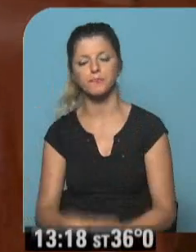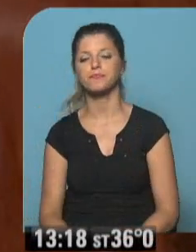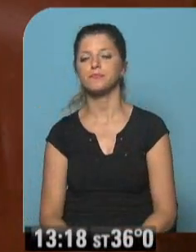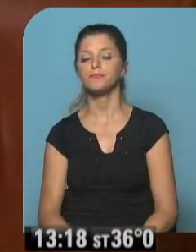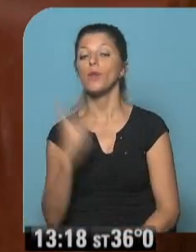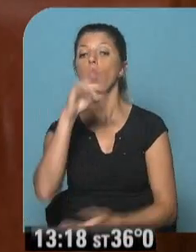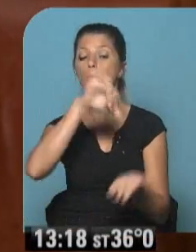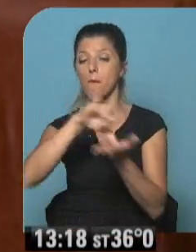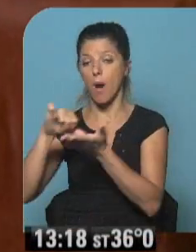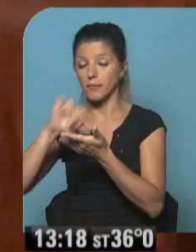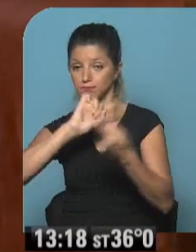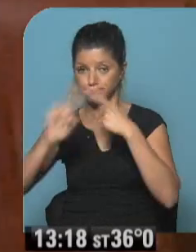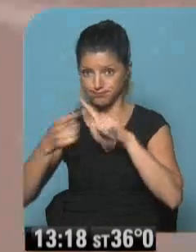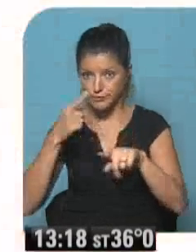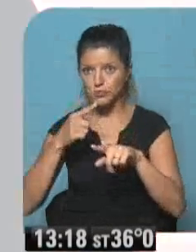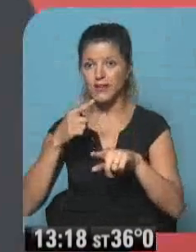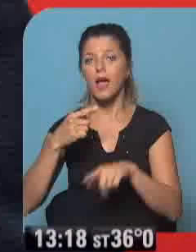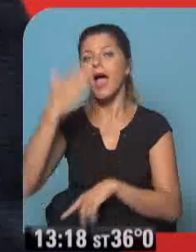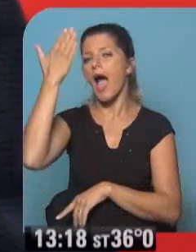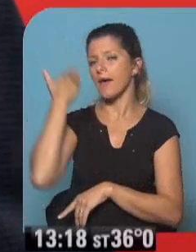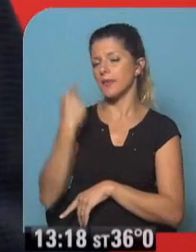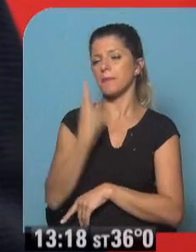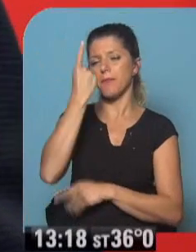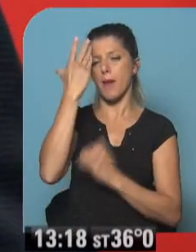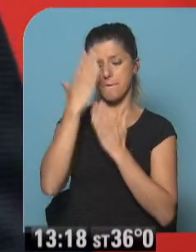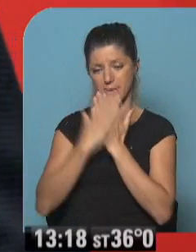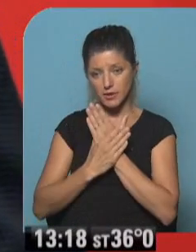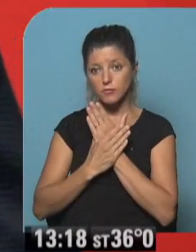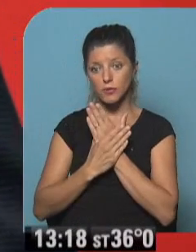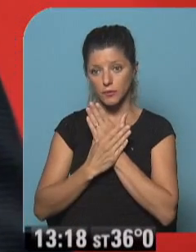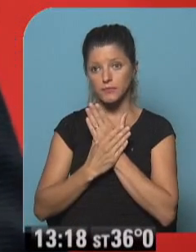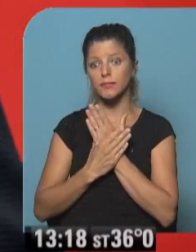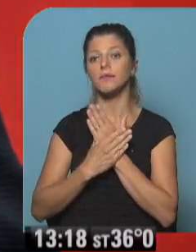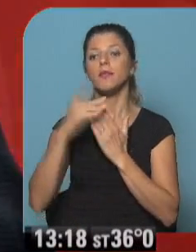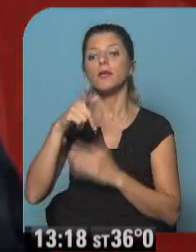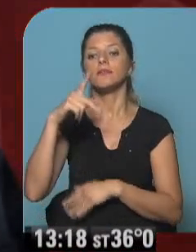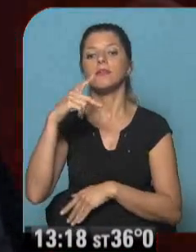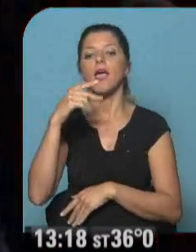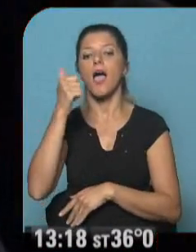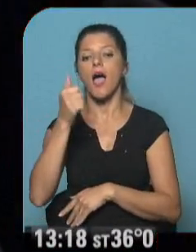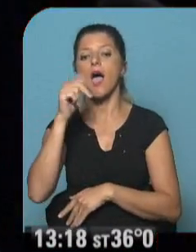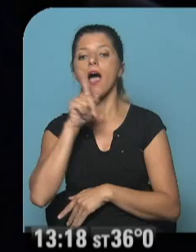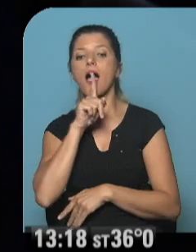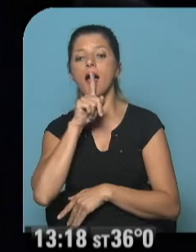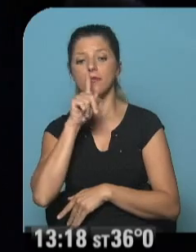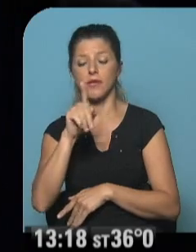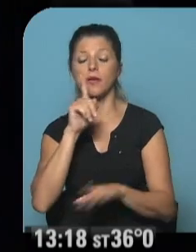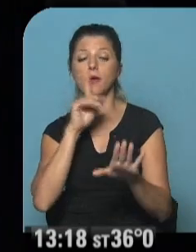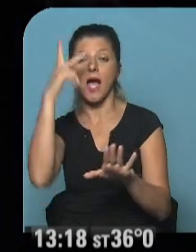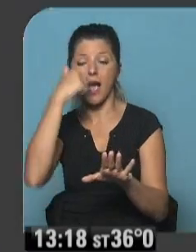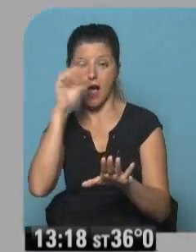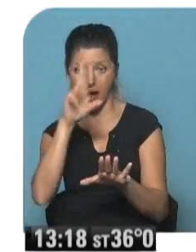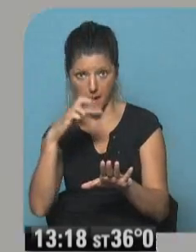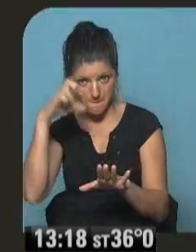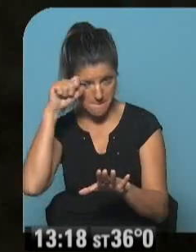Canadá y Venezuela fueron tirantes durante el gobierno del primer ministro conservador Stephen Harper. También se debilitaron sus lazos